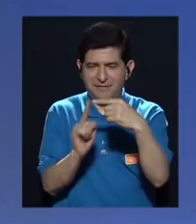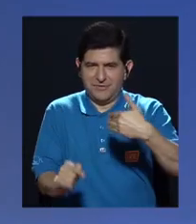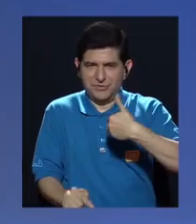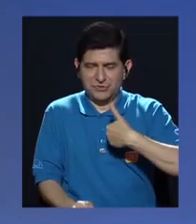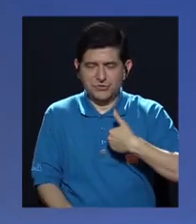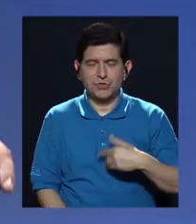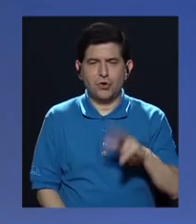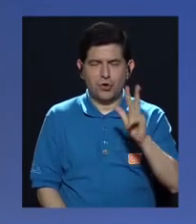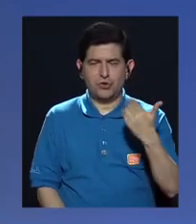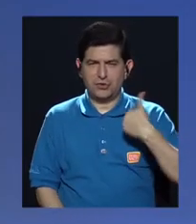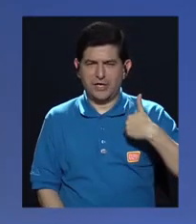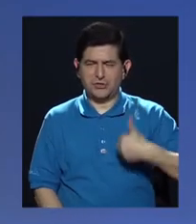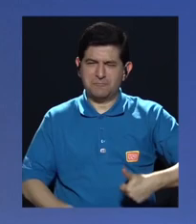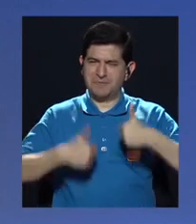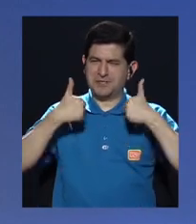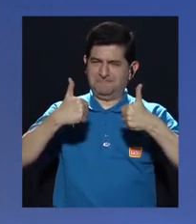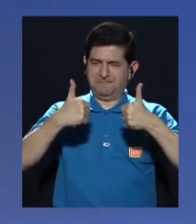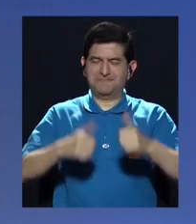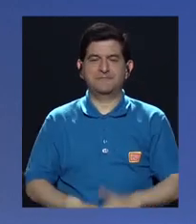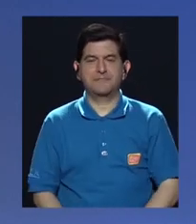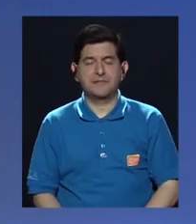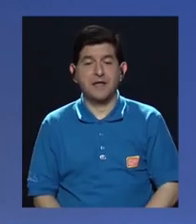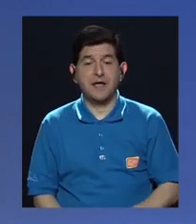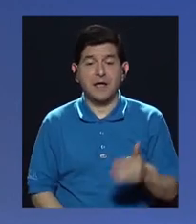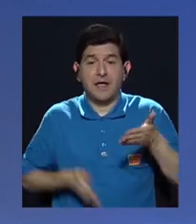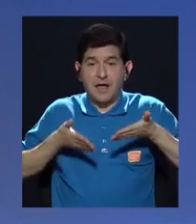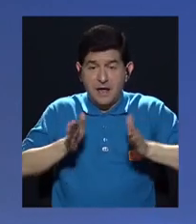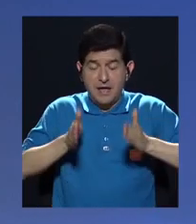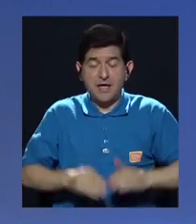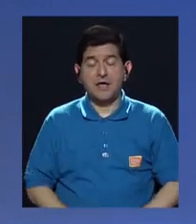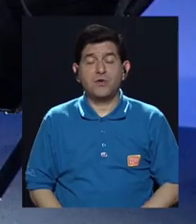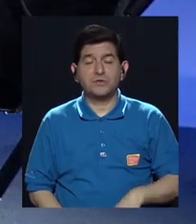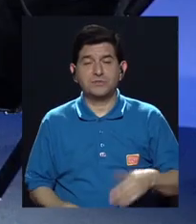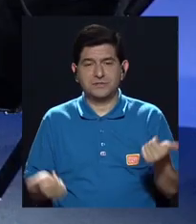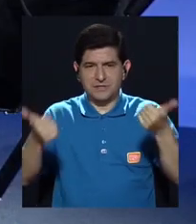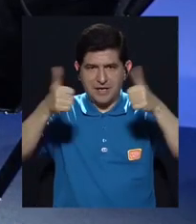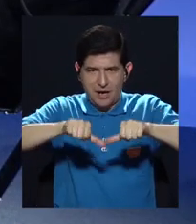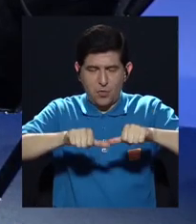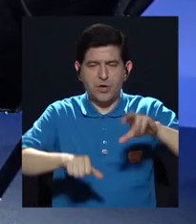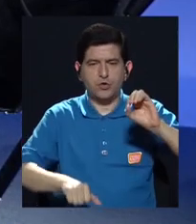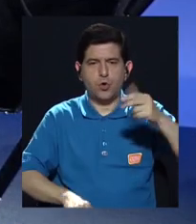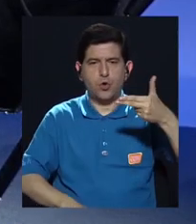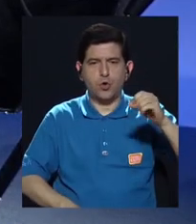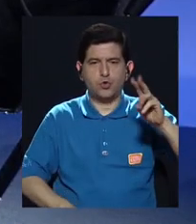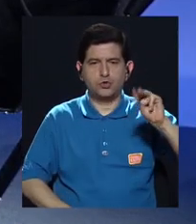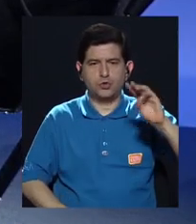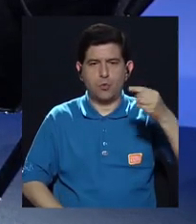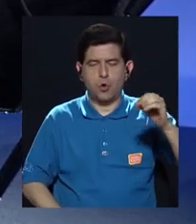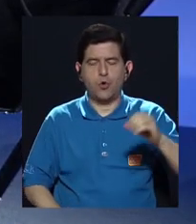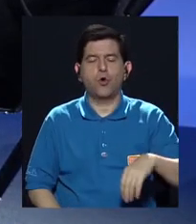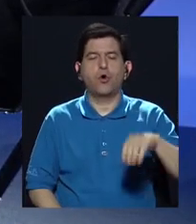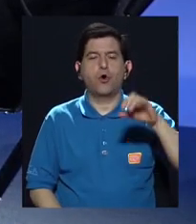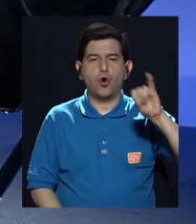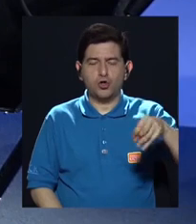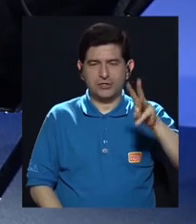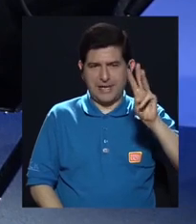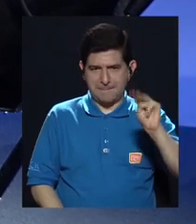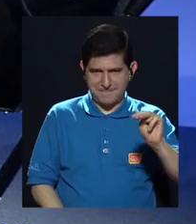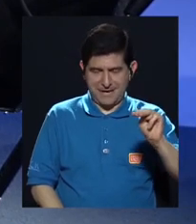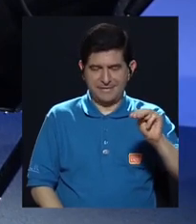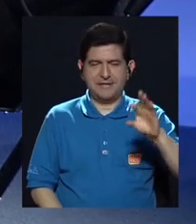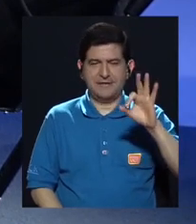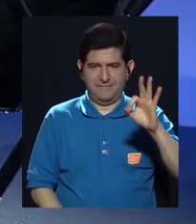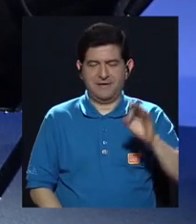con tres hombres supercargas, nada más y nada menos que los hijos de los descendientes del Pacto de Ochomogo, con don José Martí,